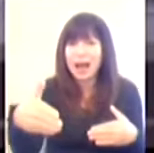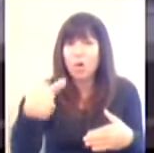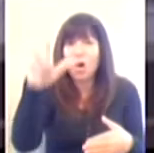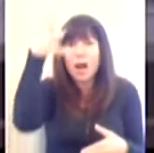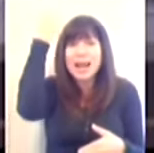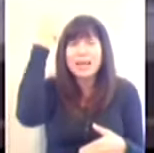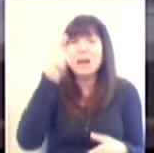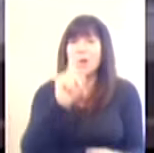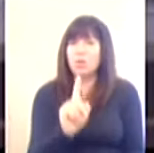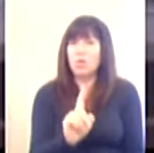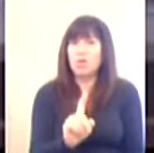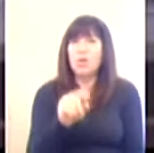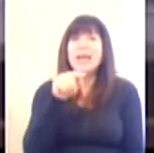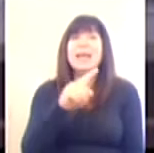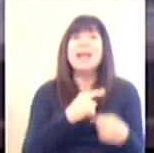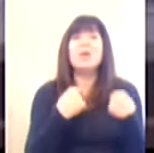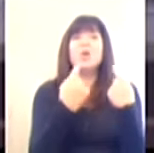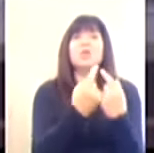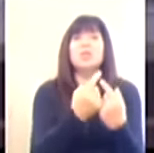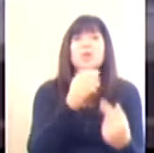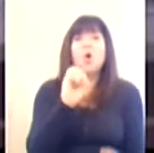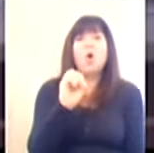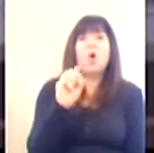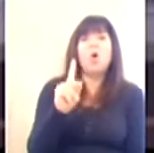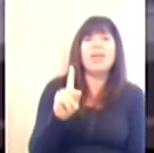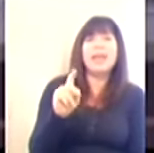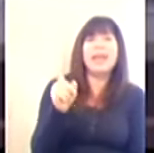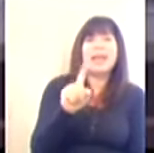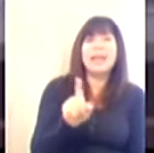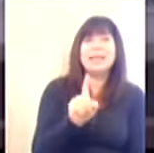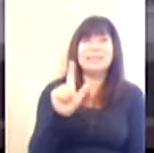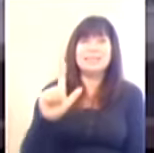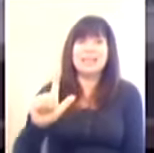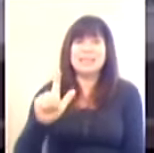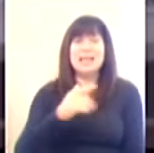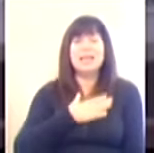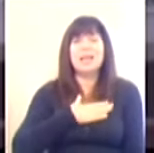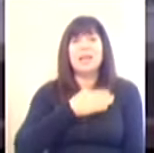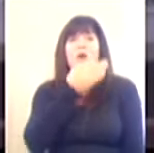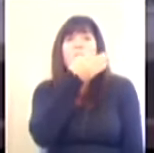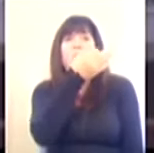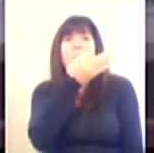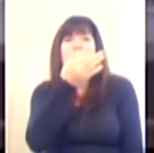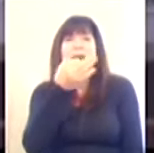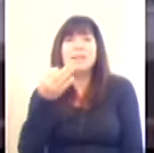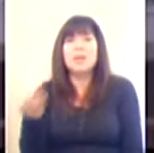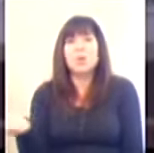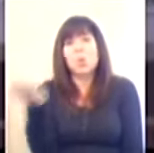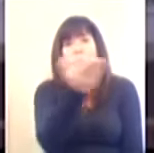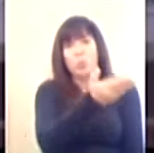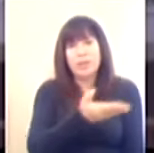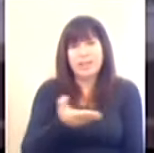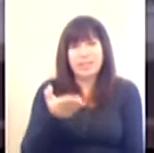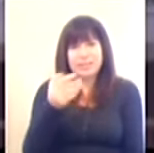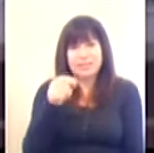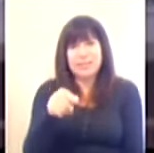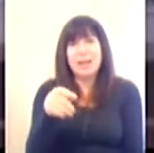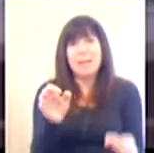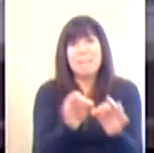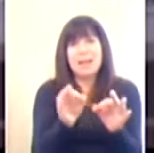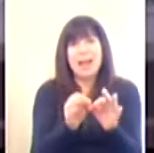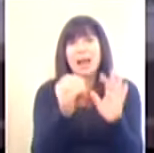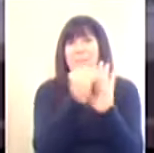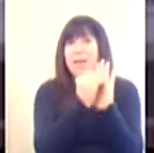buscara mirarla en el contexto de la ODS-7, y es lo que quisiera compartir con ustedes a continuación, y ahí voy a entrar a explicar en más